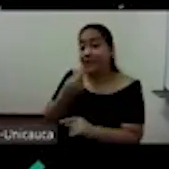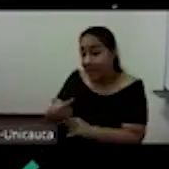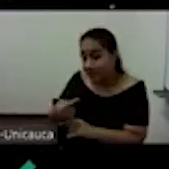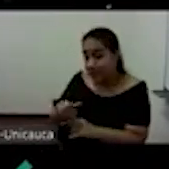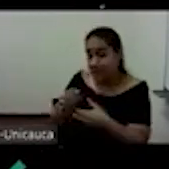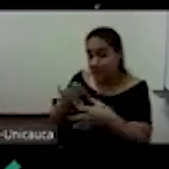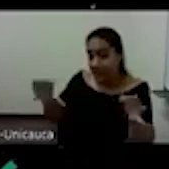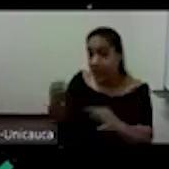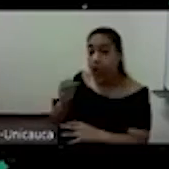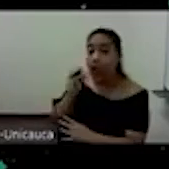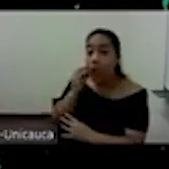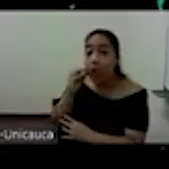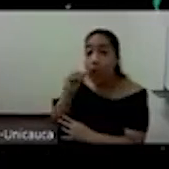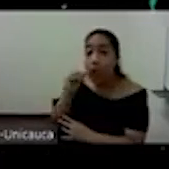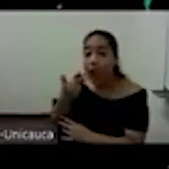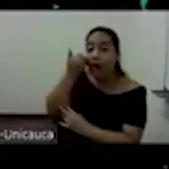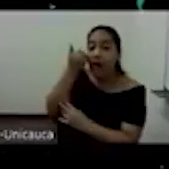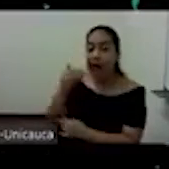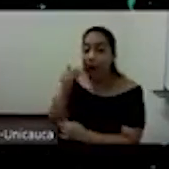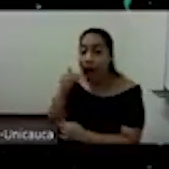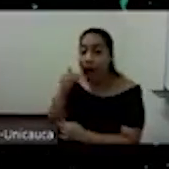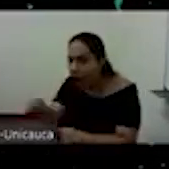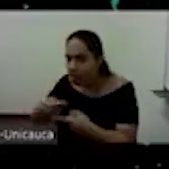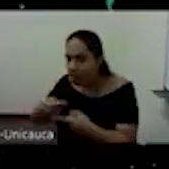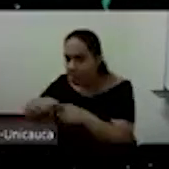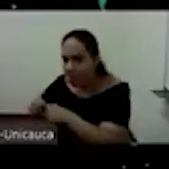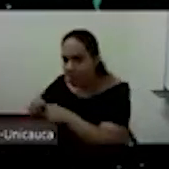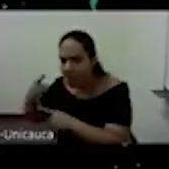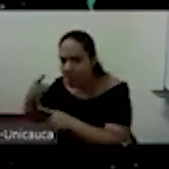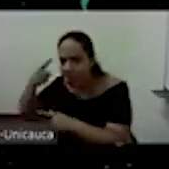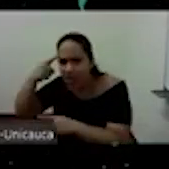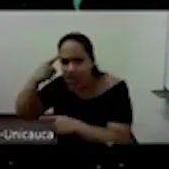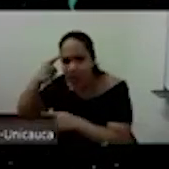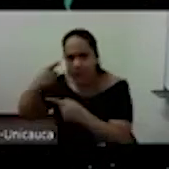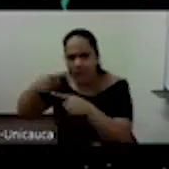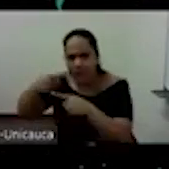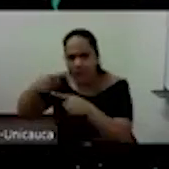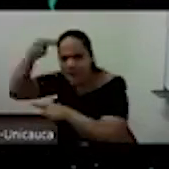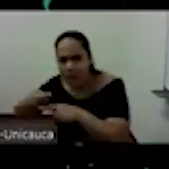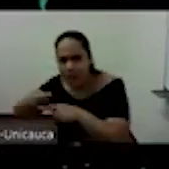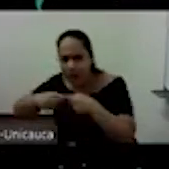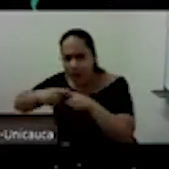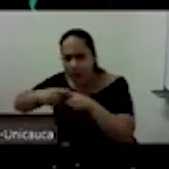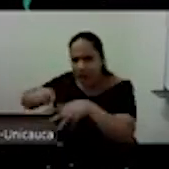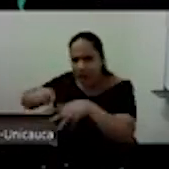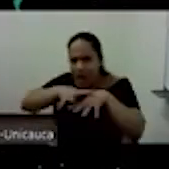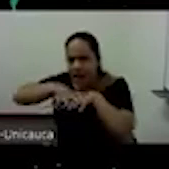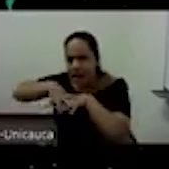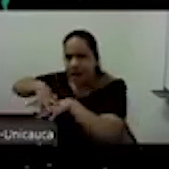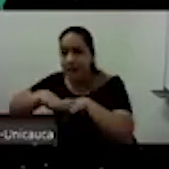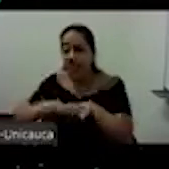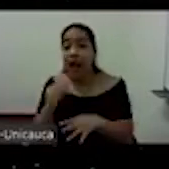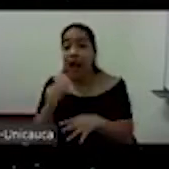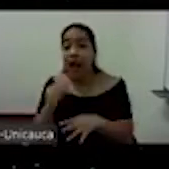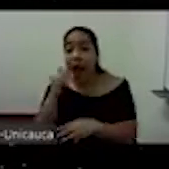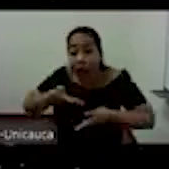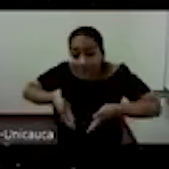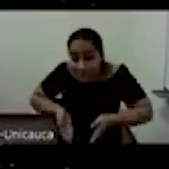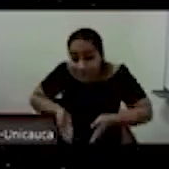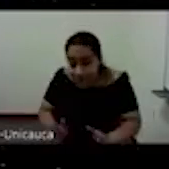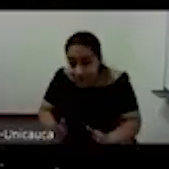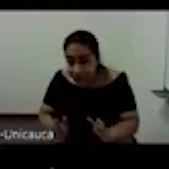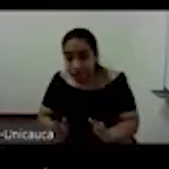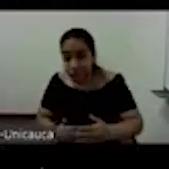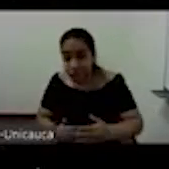dicen que cuando una mujer nace teje historia y pensamiento. A las niñas recién nacidas